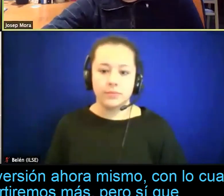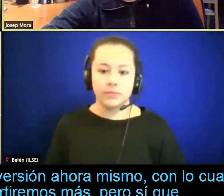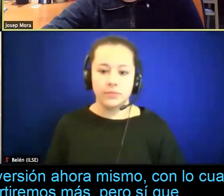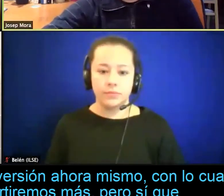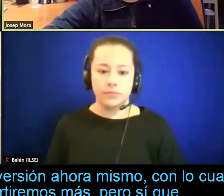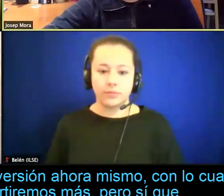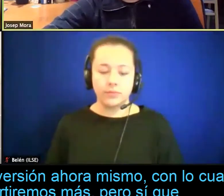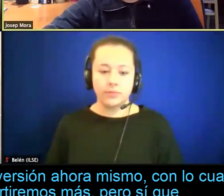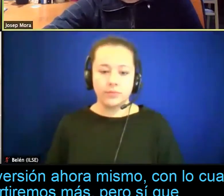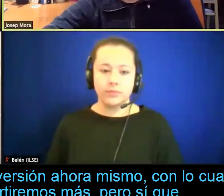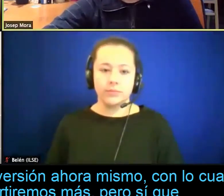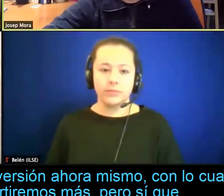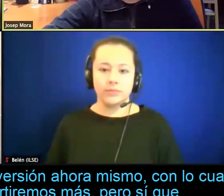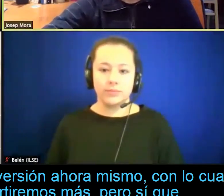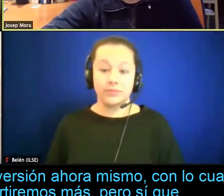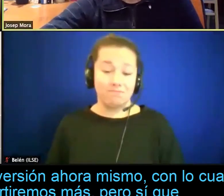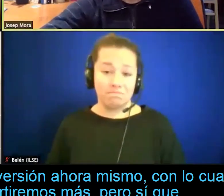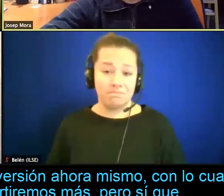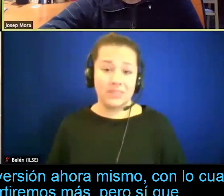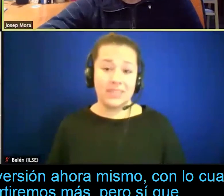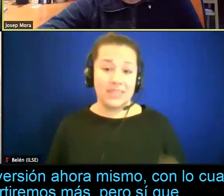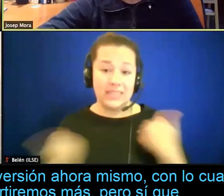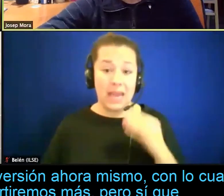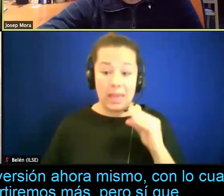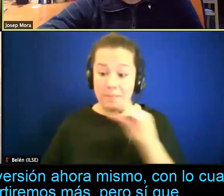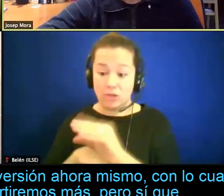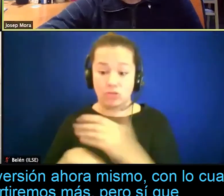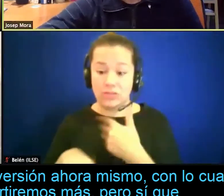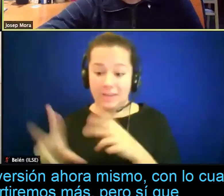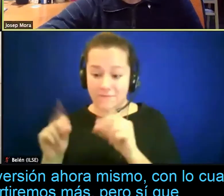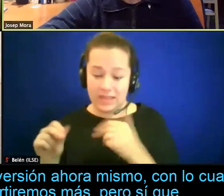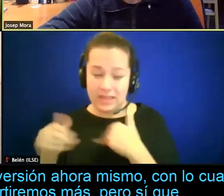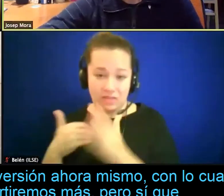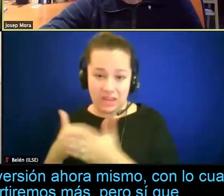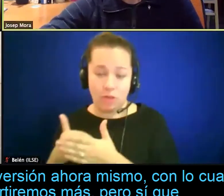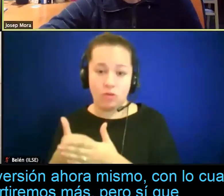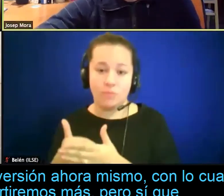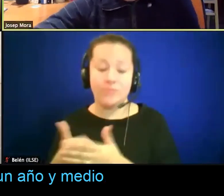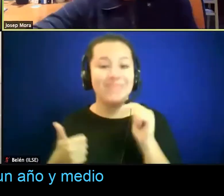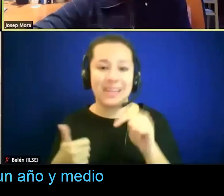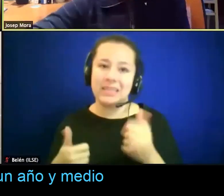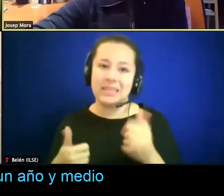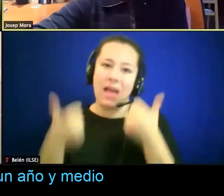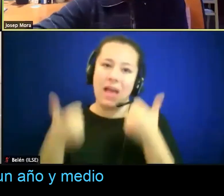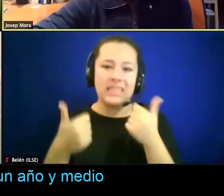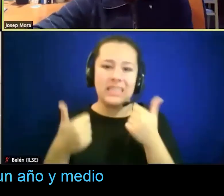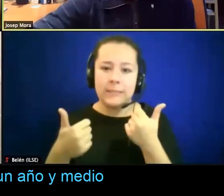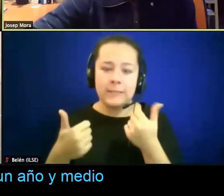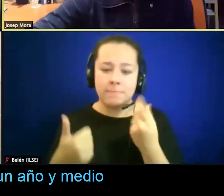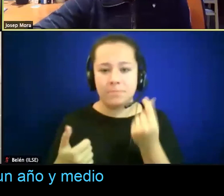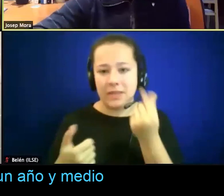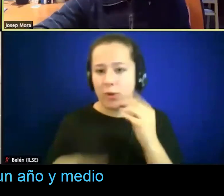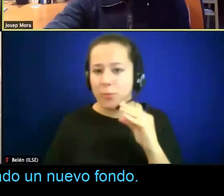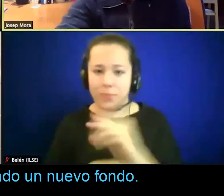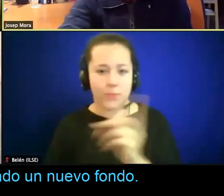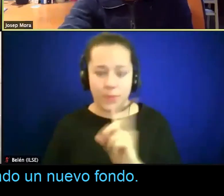Dejamos cerrado el vehículo de inversión ahora mismo, con lo cual con este vehículo ya no invertiremos más, pero sí que desde hace 1 año y medio estamos